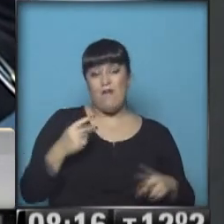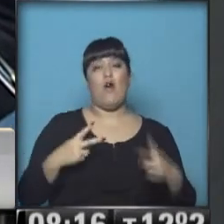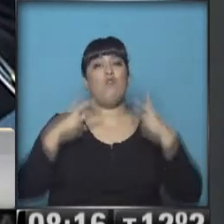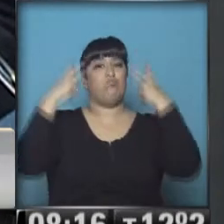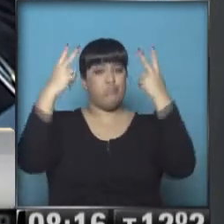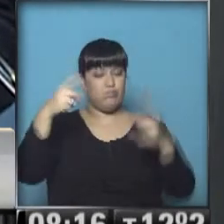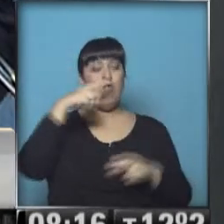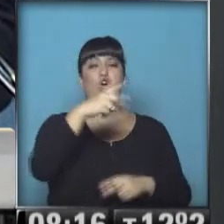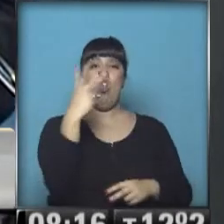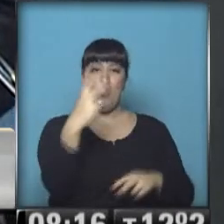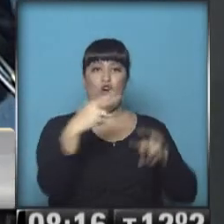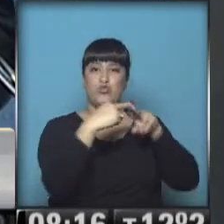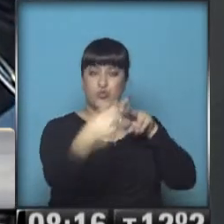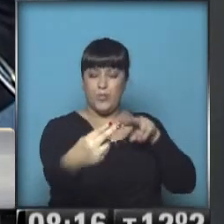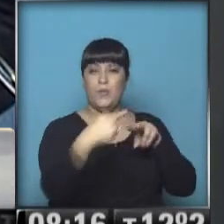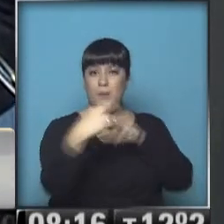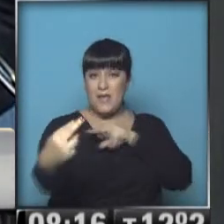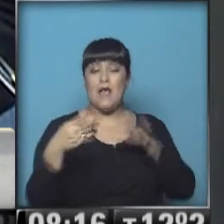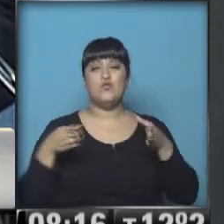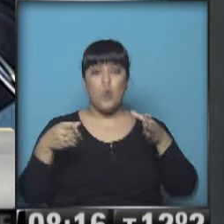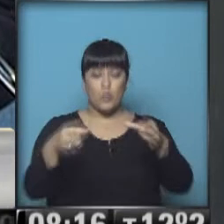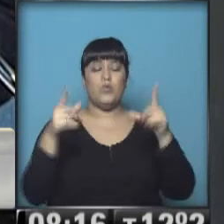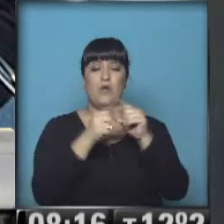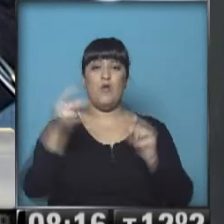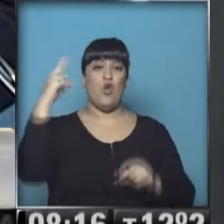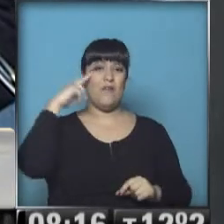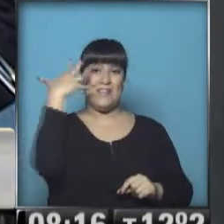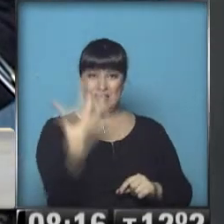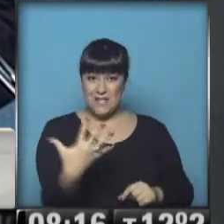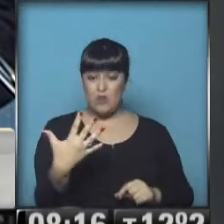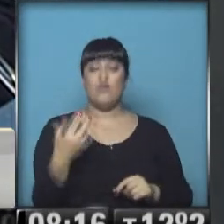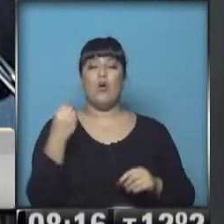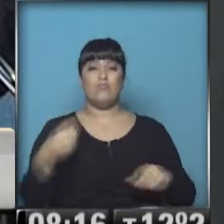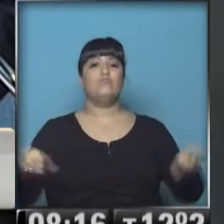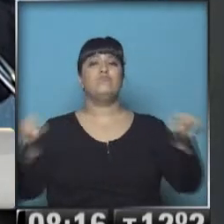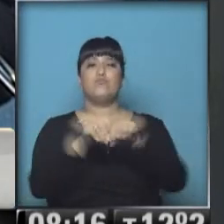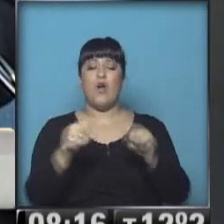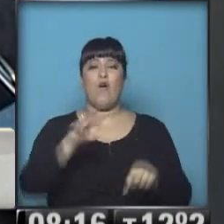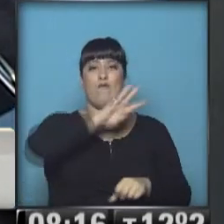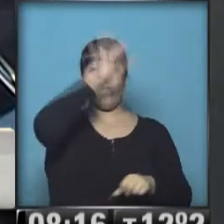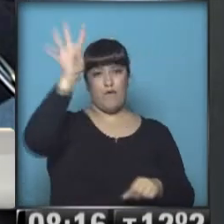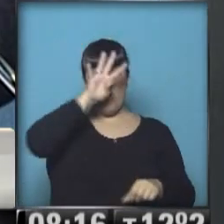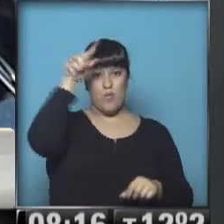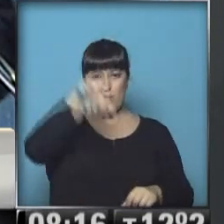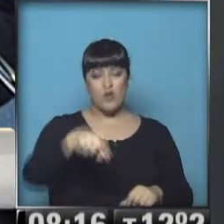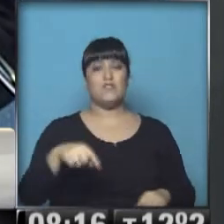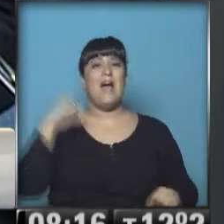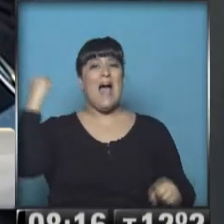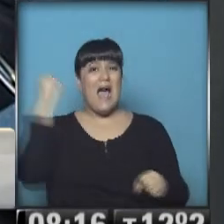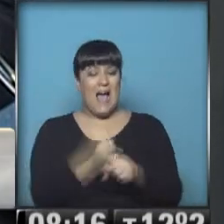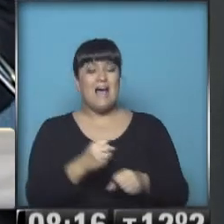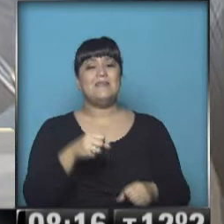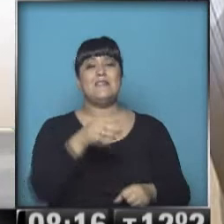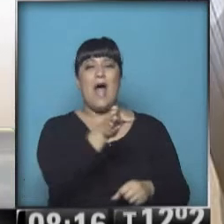dos obras viales es sobre la ruta 95 que une desde périn formosa puente lavalle hasta las rotondas